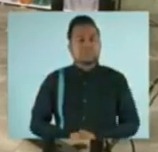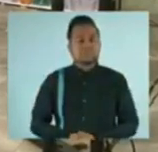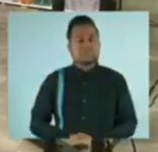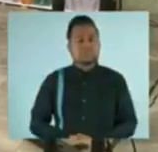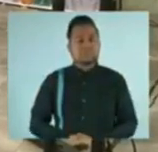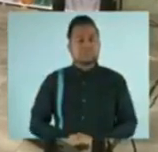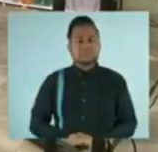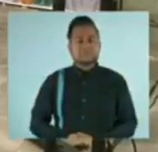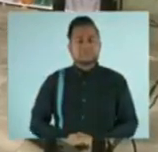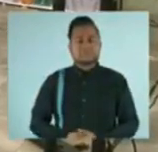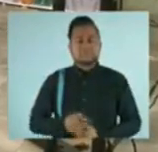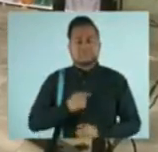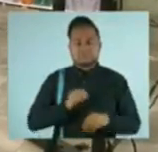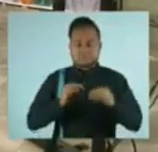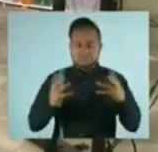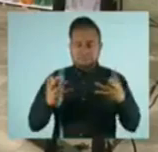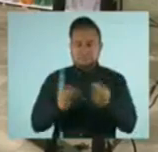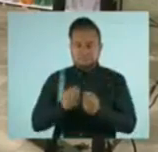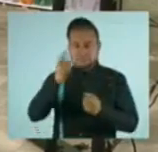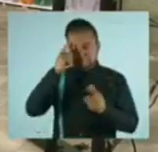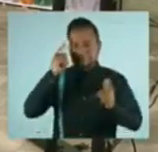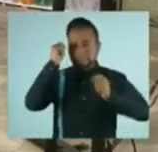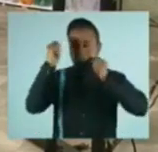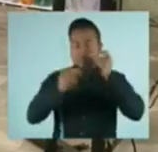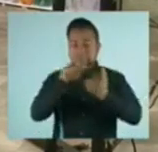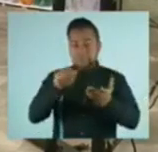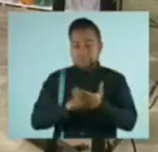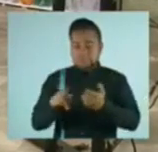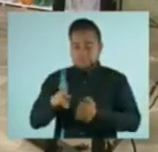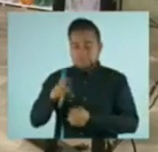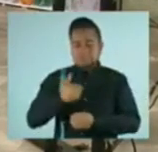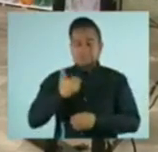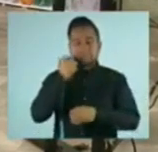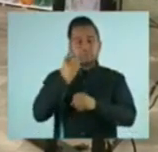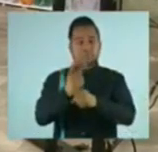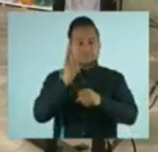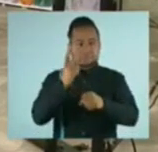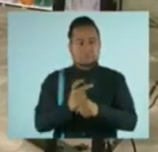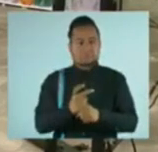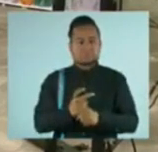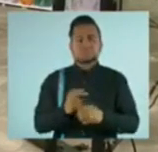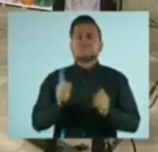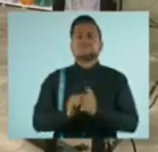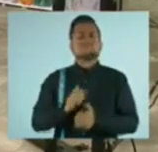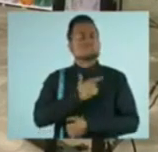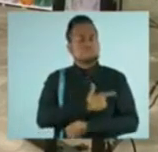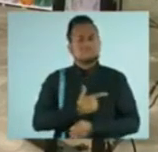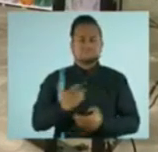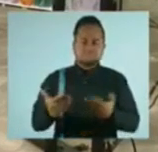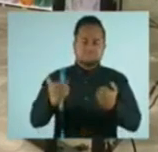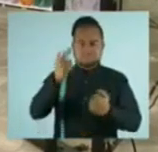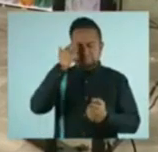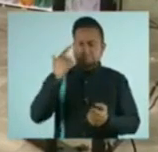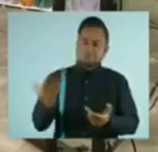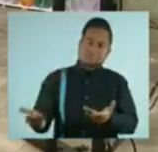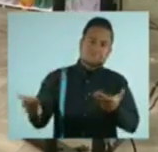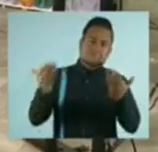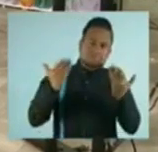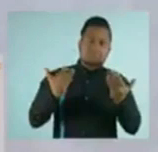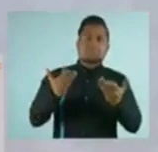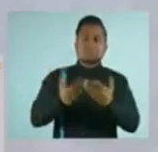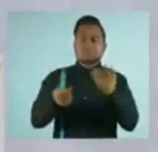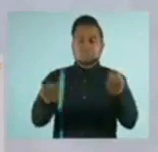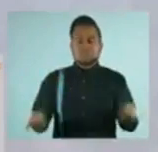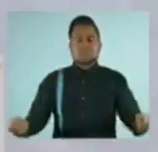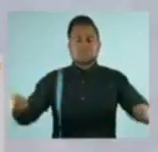Como parte del Comité de Prestadores de Servicio de San Mateo, pues queremos invitarlos de manera muy cordial para que nos acompañen en esta